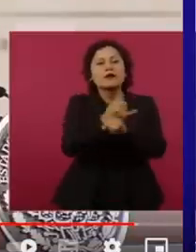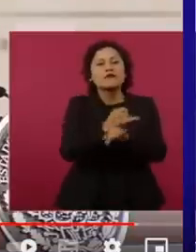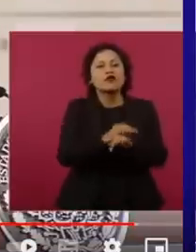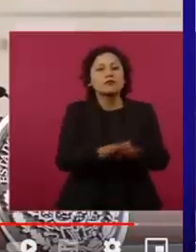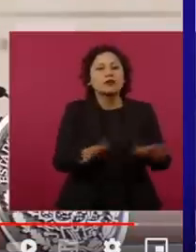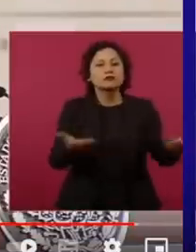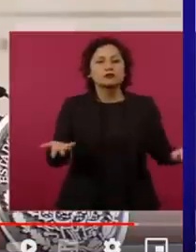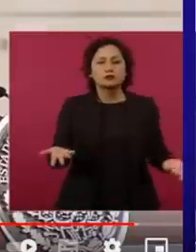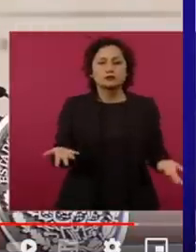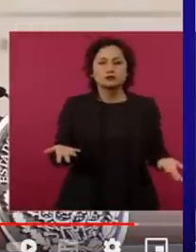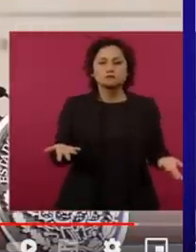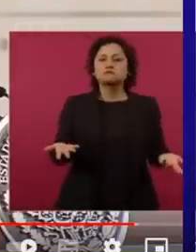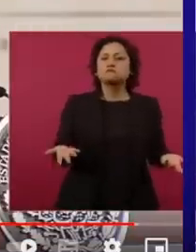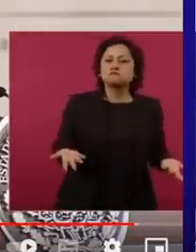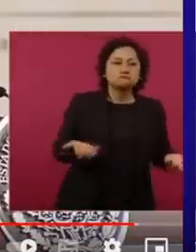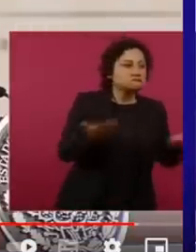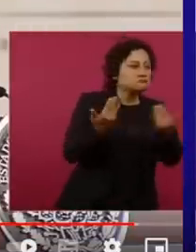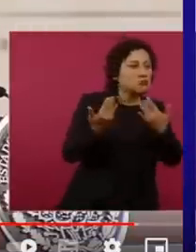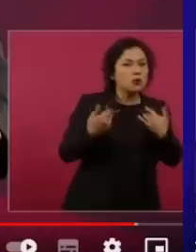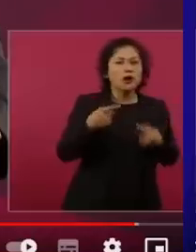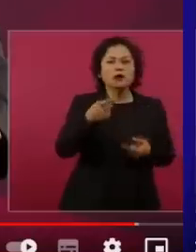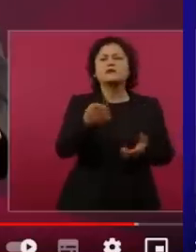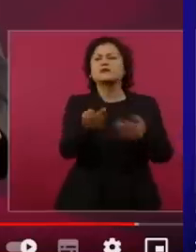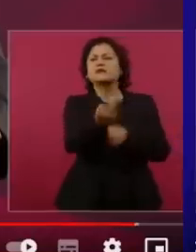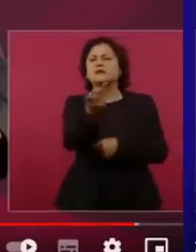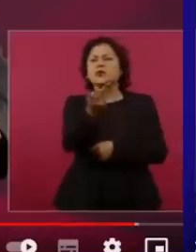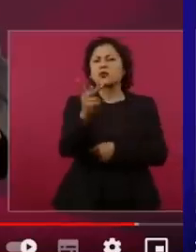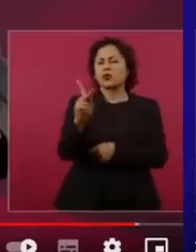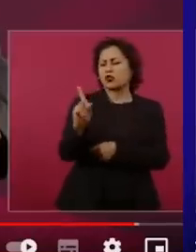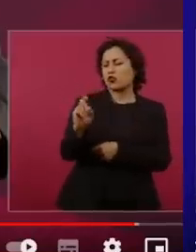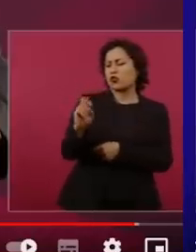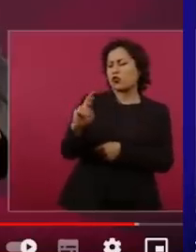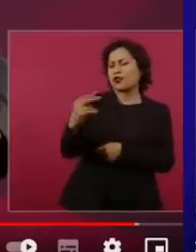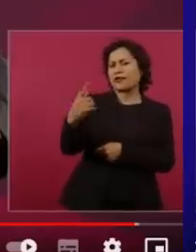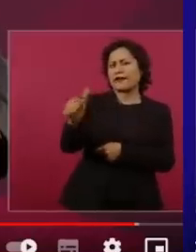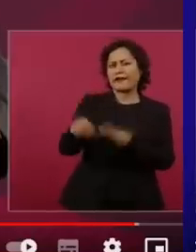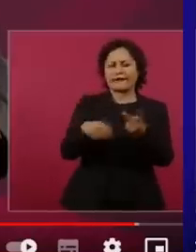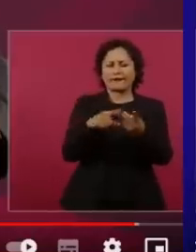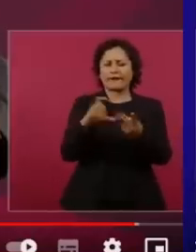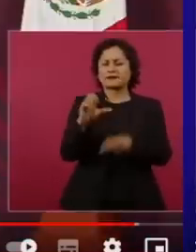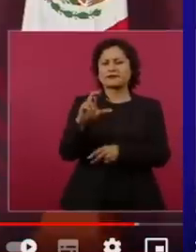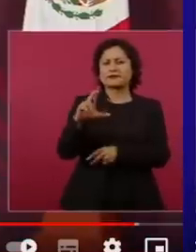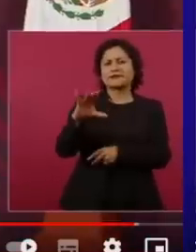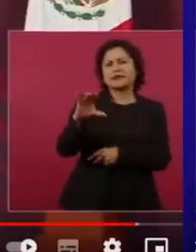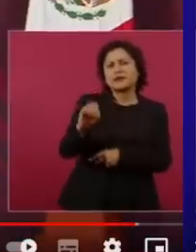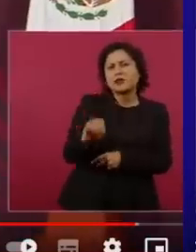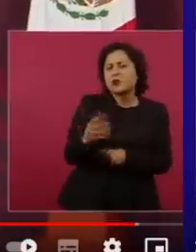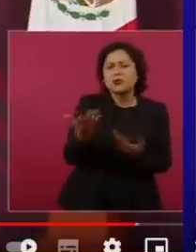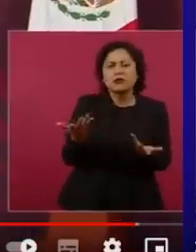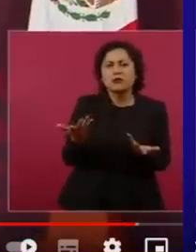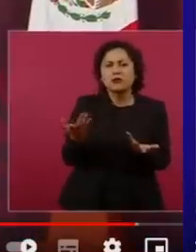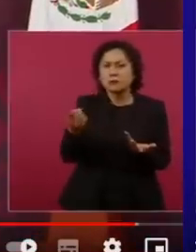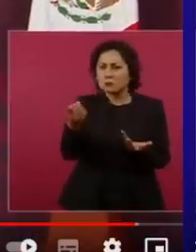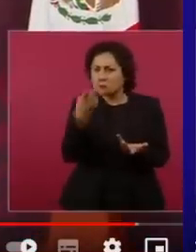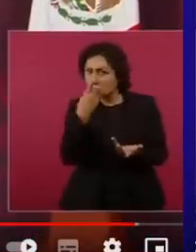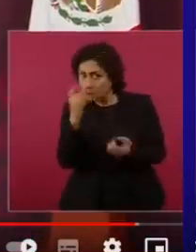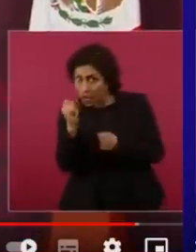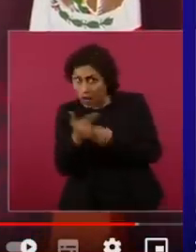Dóriga? ¿Qué saca Ciro? ¿Qué saca Loreta? A lo mejor estoy hablando al tanteo,